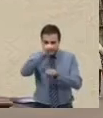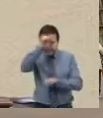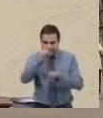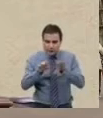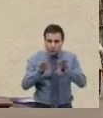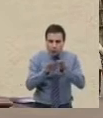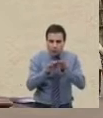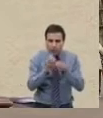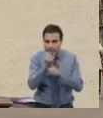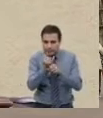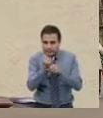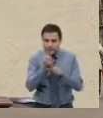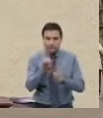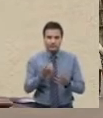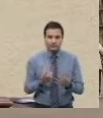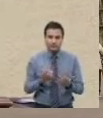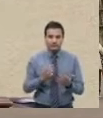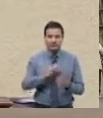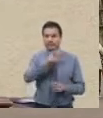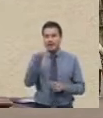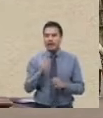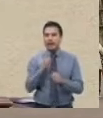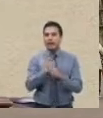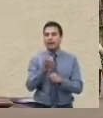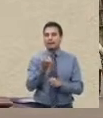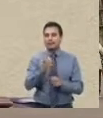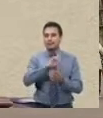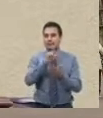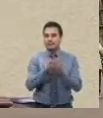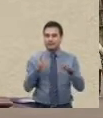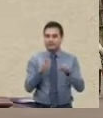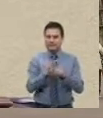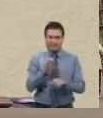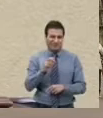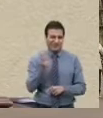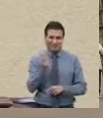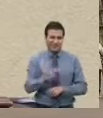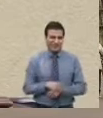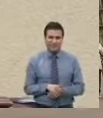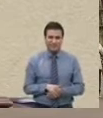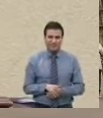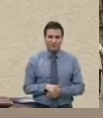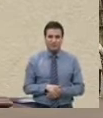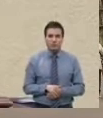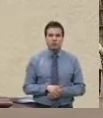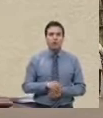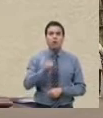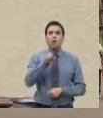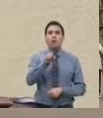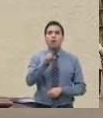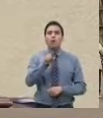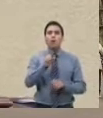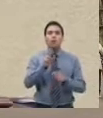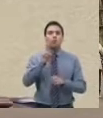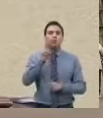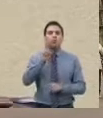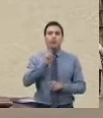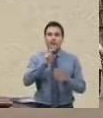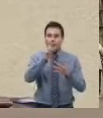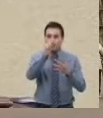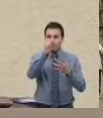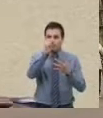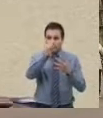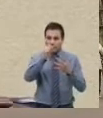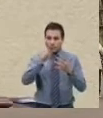jurídicamente las bases de conductas ilegales. Los hechos vistos en su conjunto, como decía, evidencian la